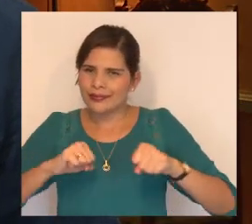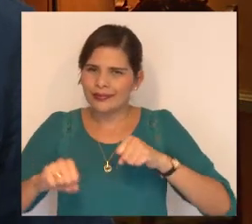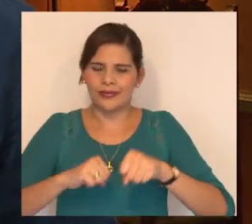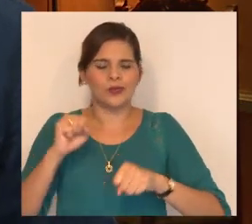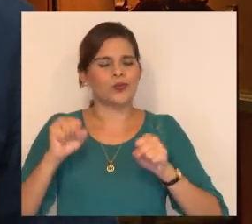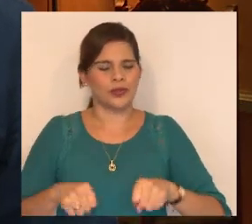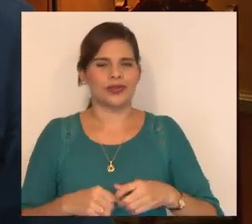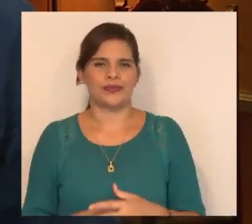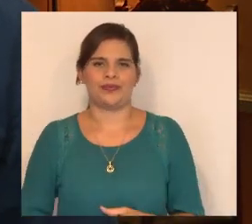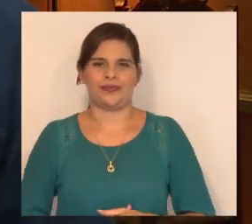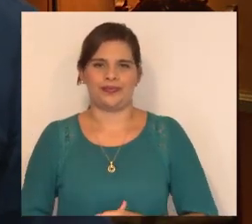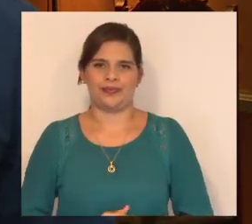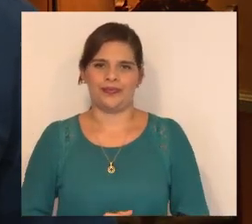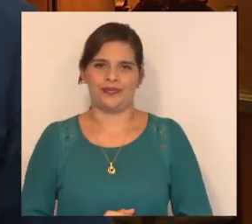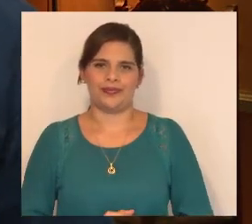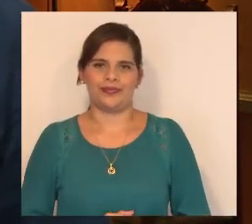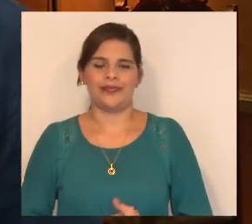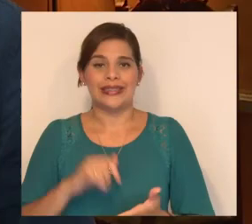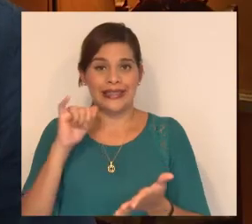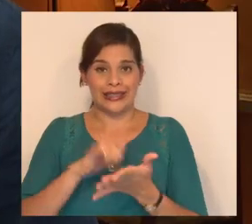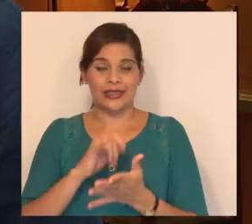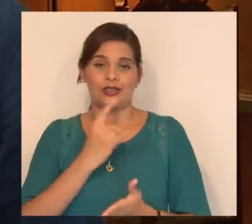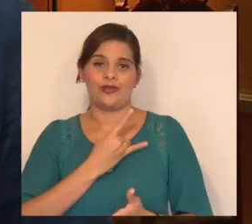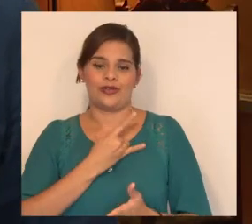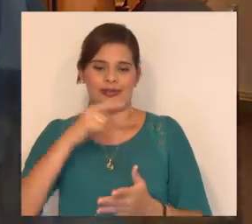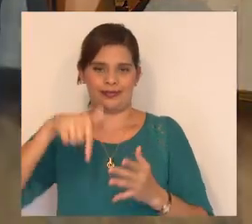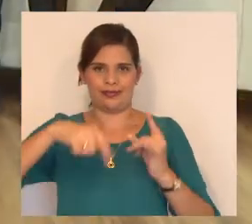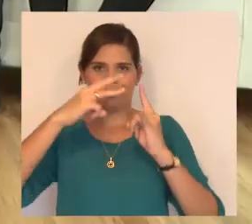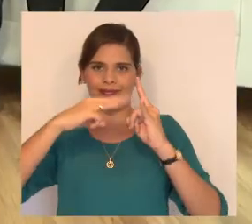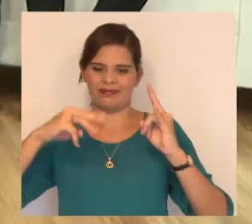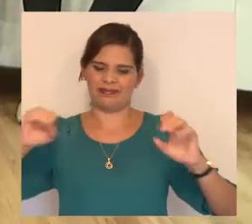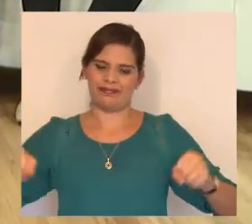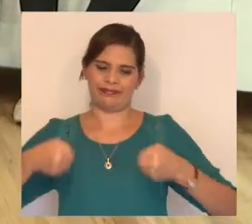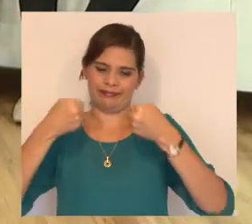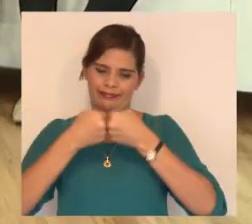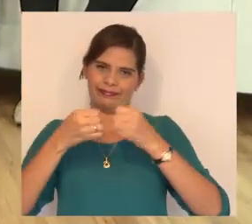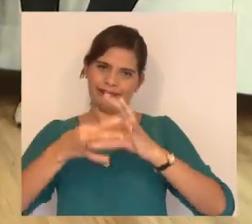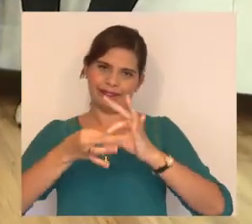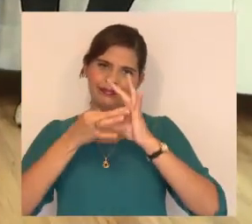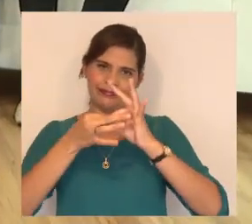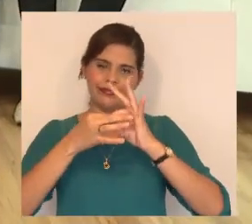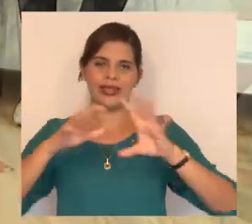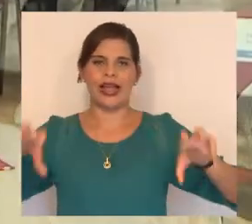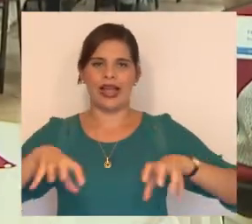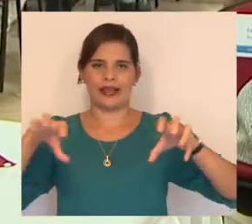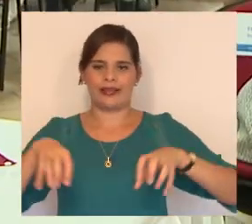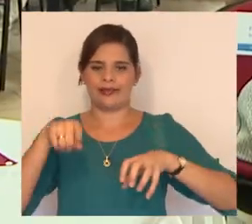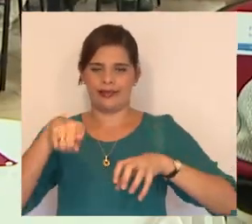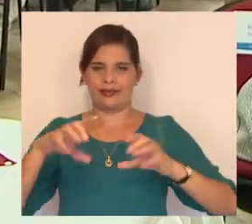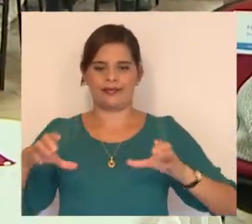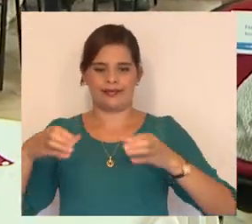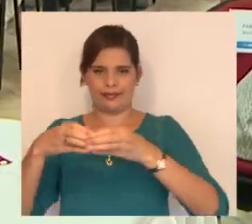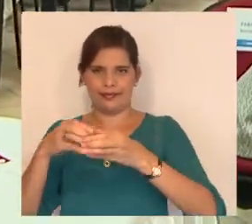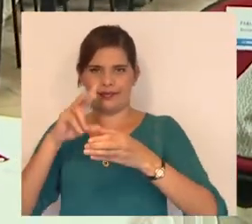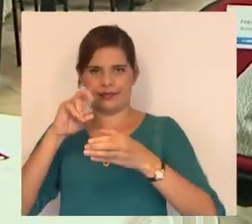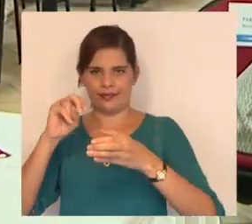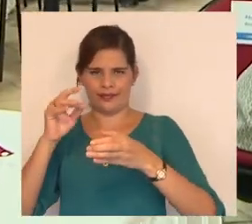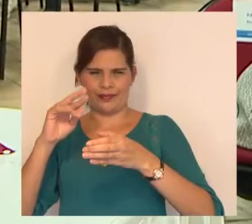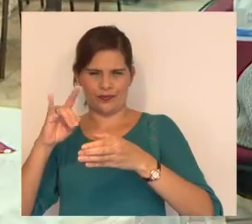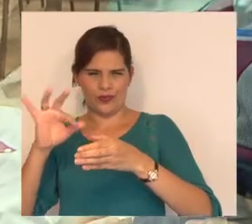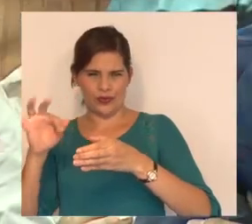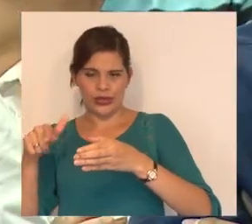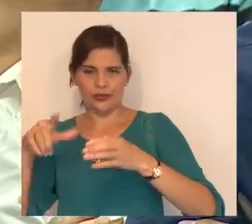puedan pensar, que créanme que con motivación y con dedicación van a poder llegar a conseguirlas. De esta manera, la Universidad del Magdalena se